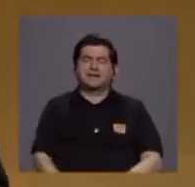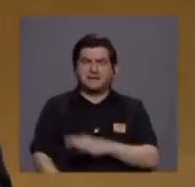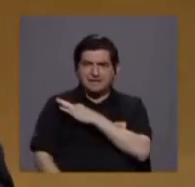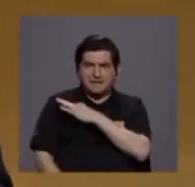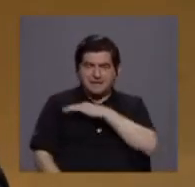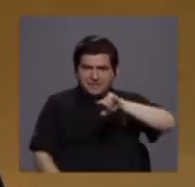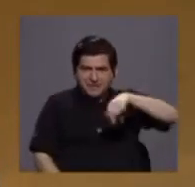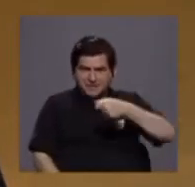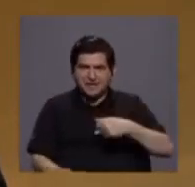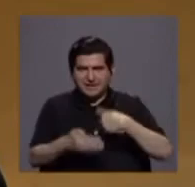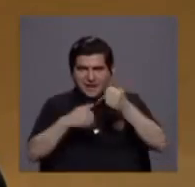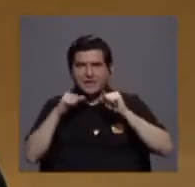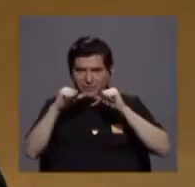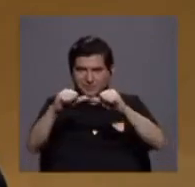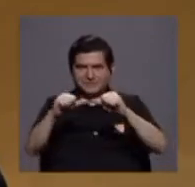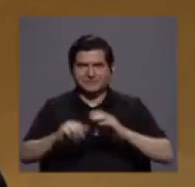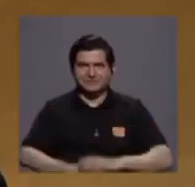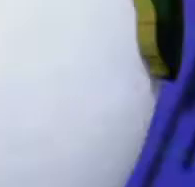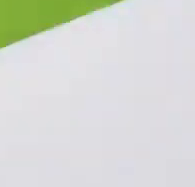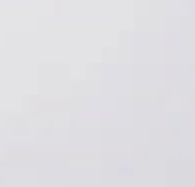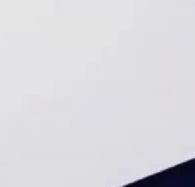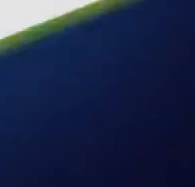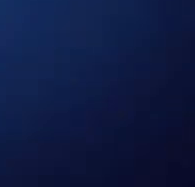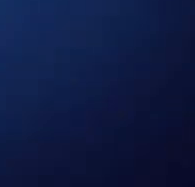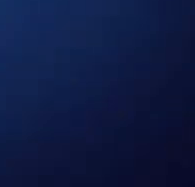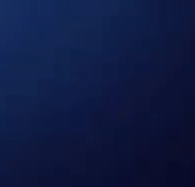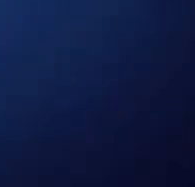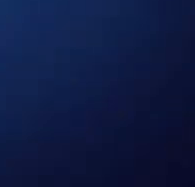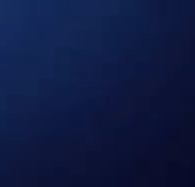al canal a que nos invite a regresar.